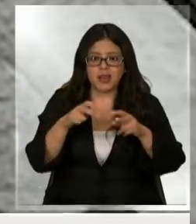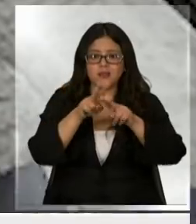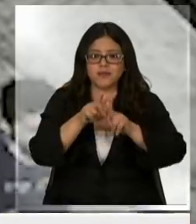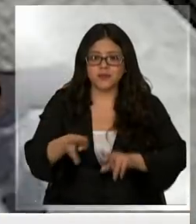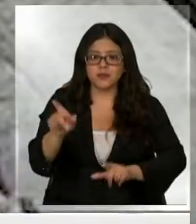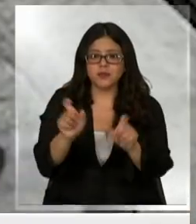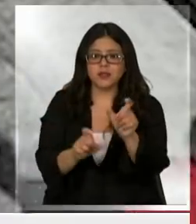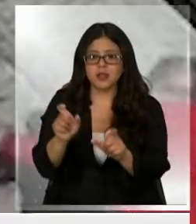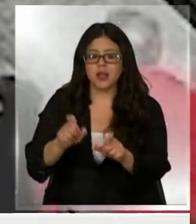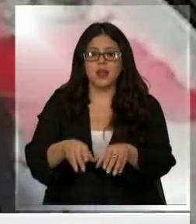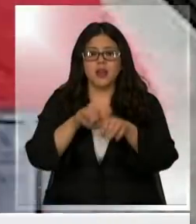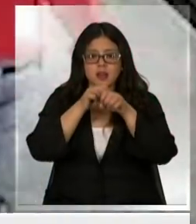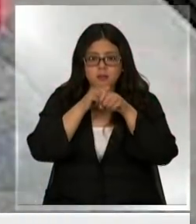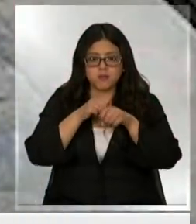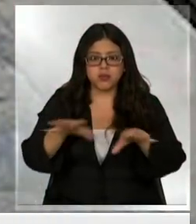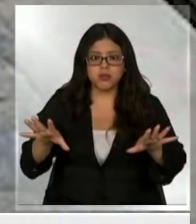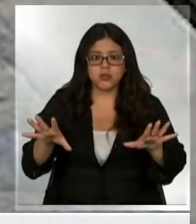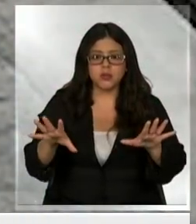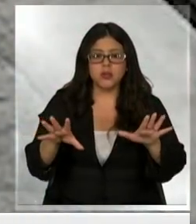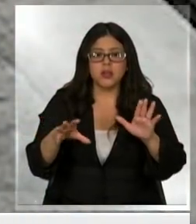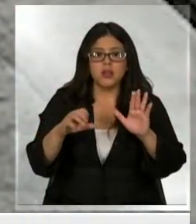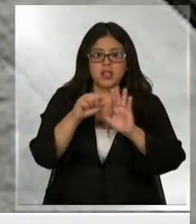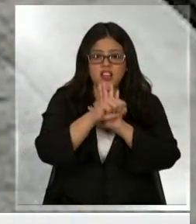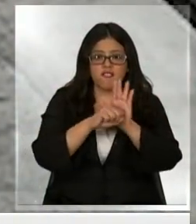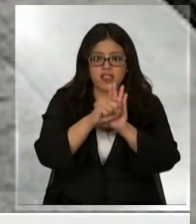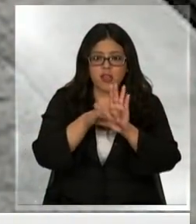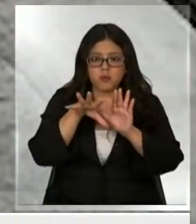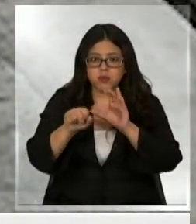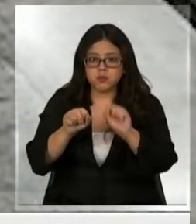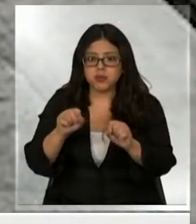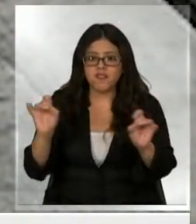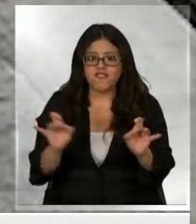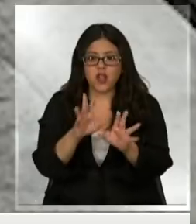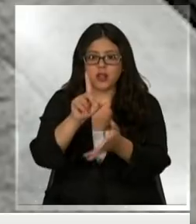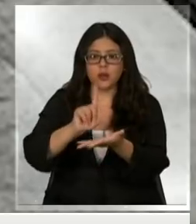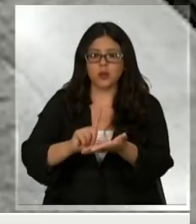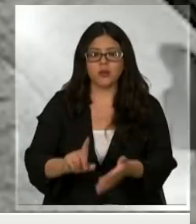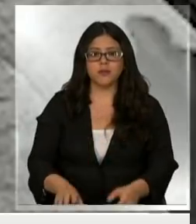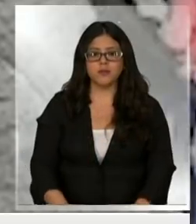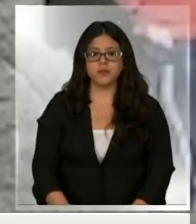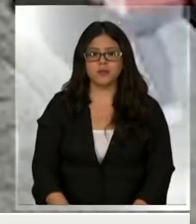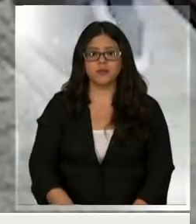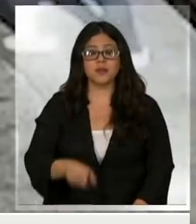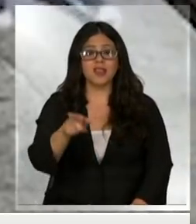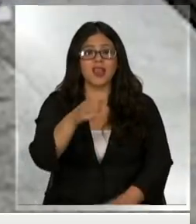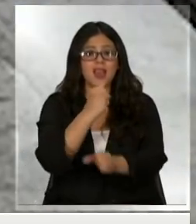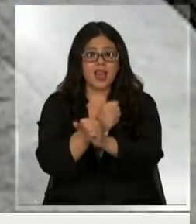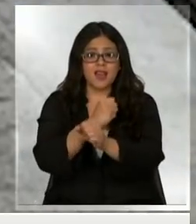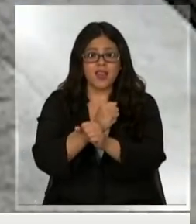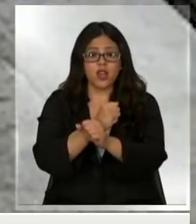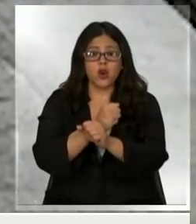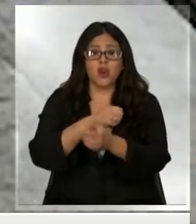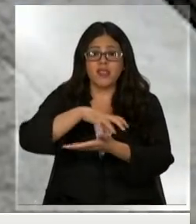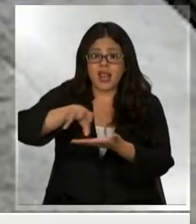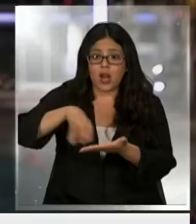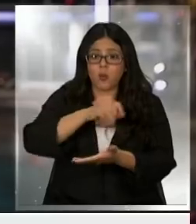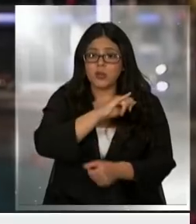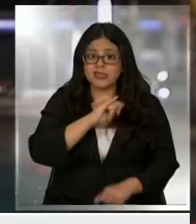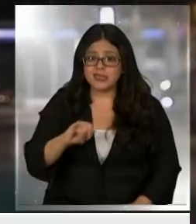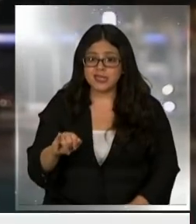población que difunde todos los videos que captan la violencia en la zona. Carabineros de Quinta Normal generalmente